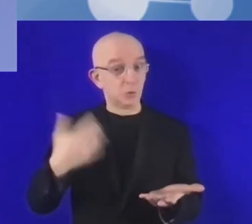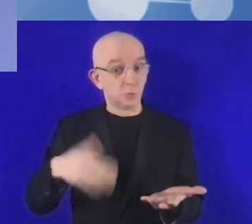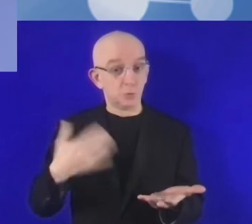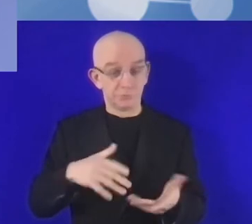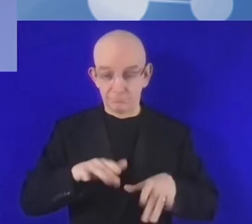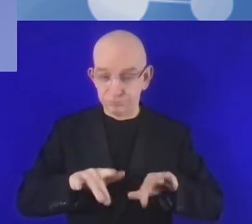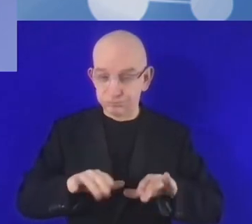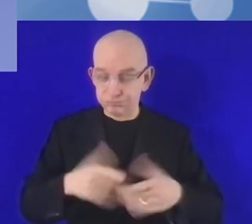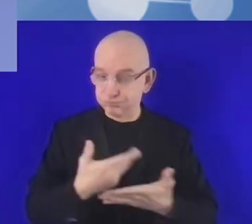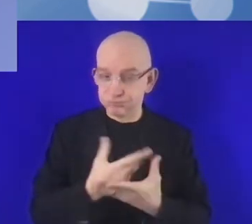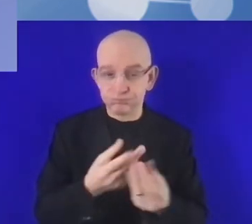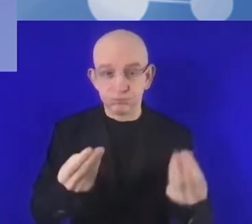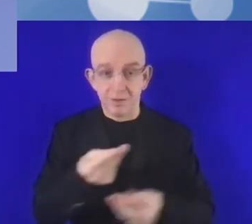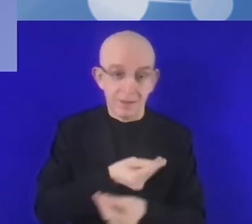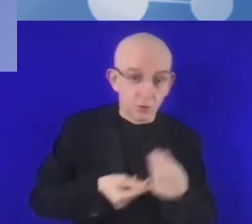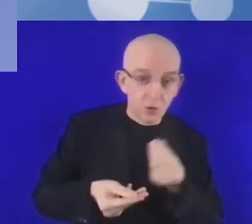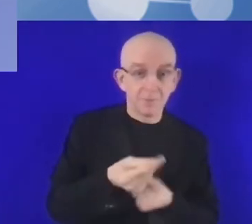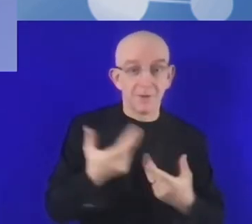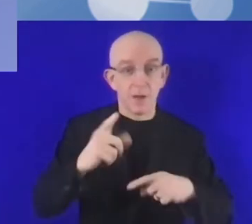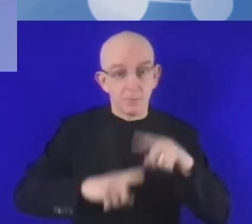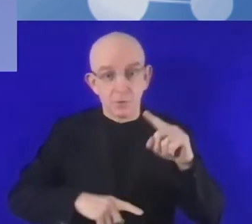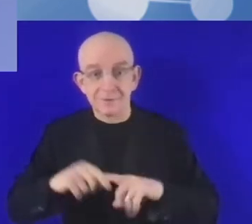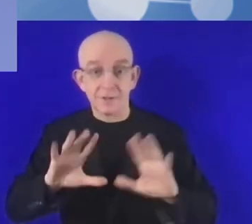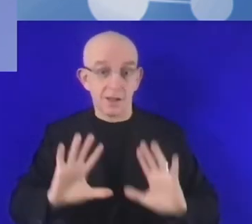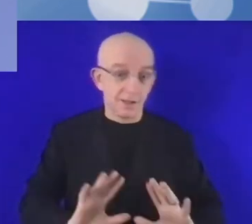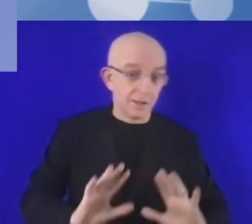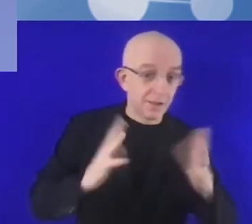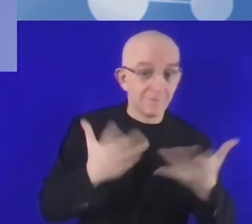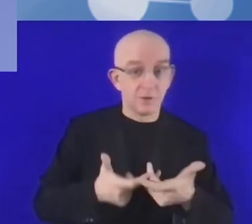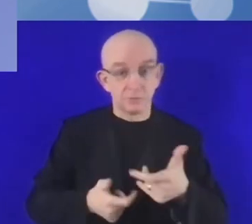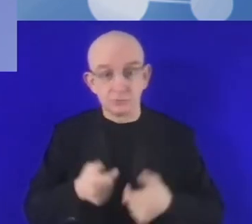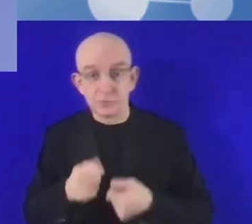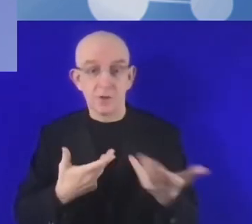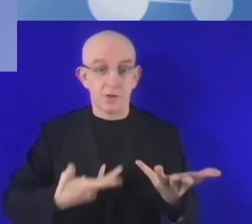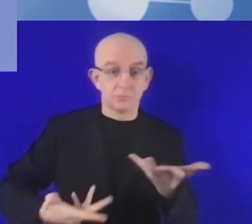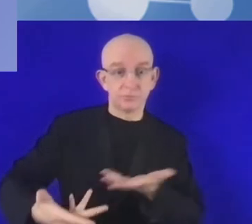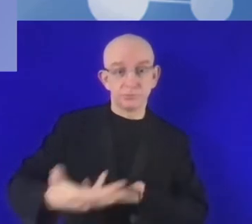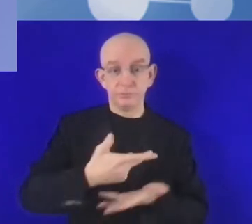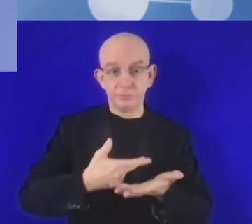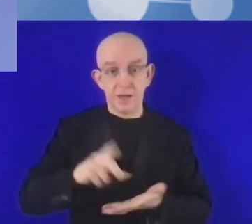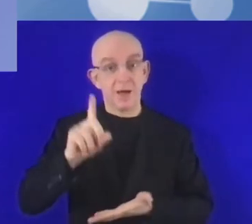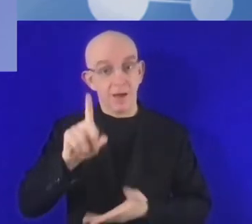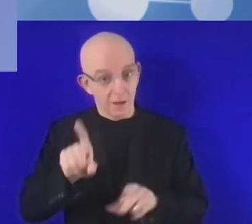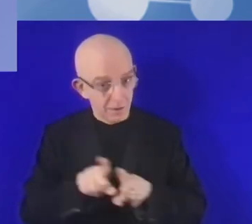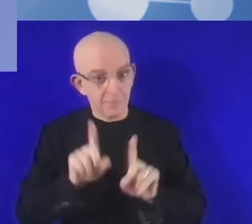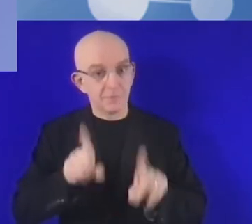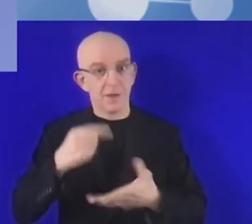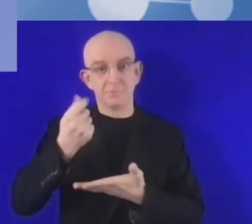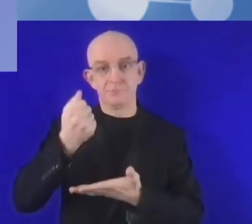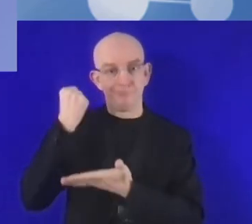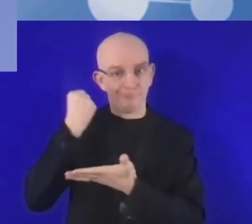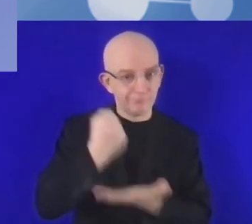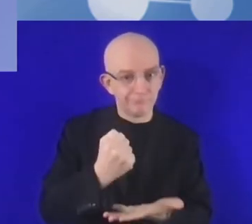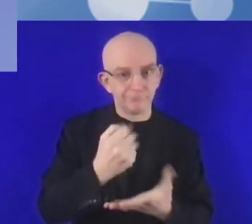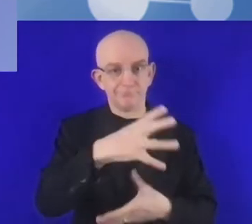de usuarios, es decir, es el doble del número de los habitantes de Estados Unidos. La pandemia global ha acelerado el proceso de